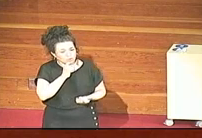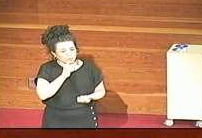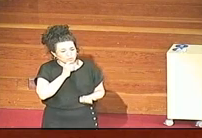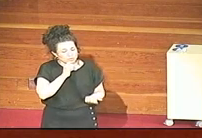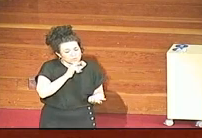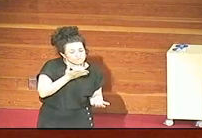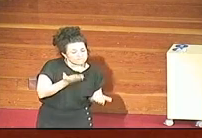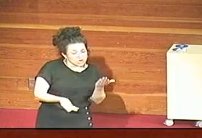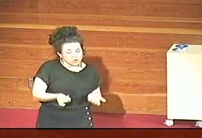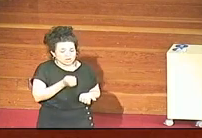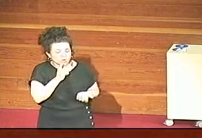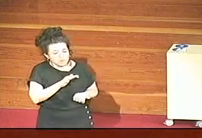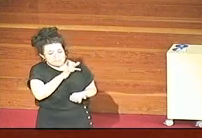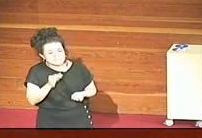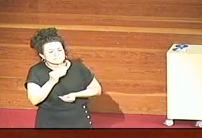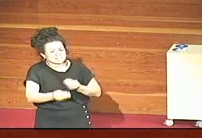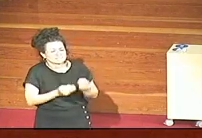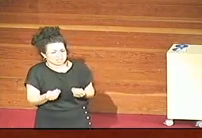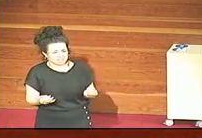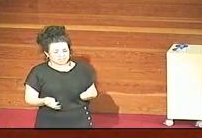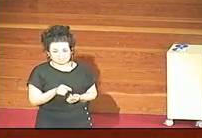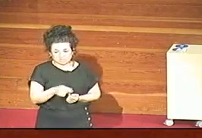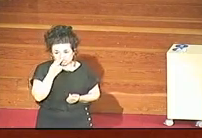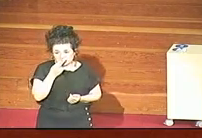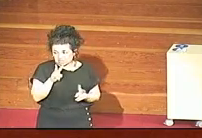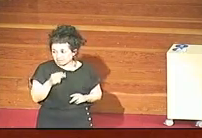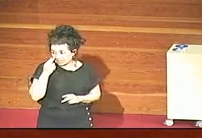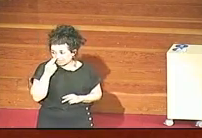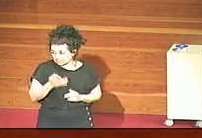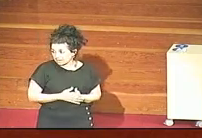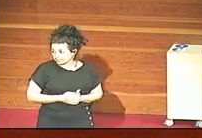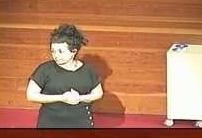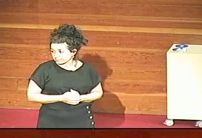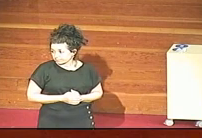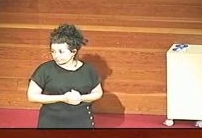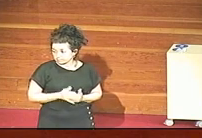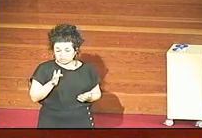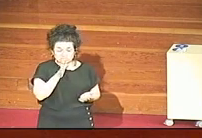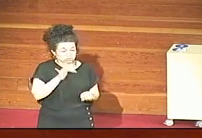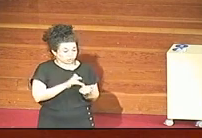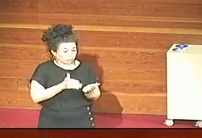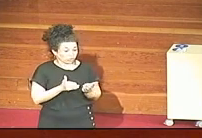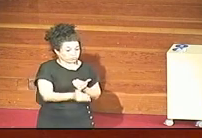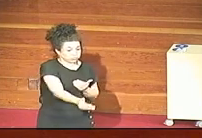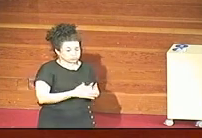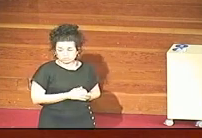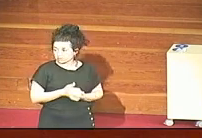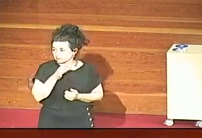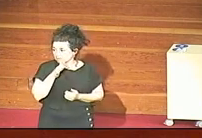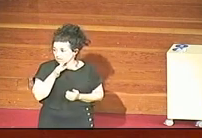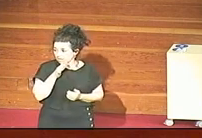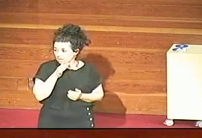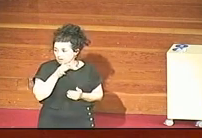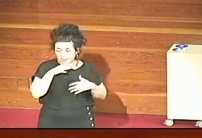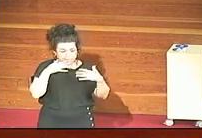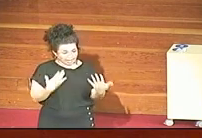son temas que interesan yo creo que es algo que es un poco del futuro porque ahora estamos hablando todo presente